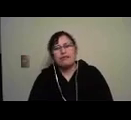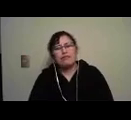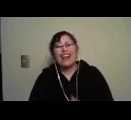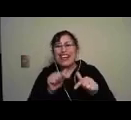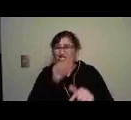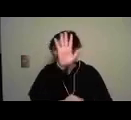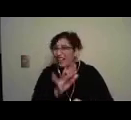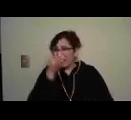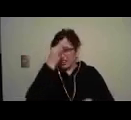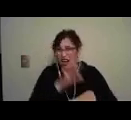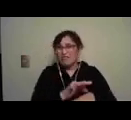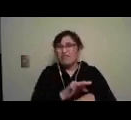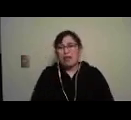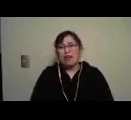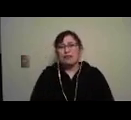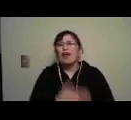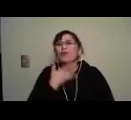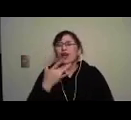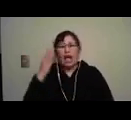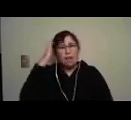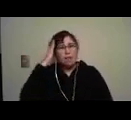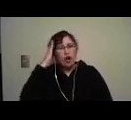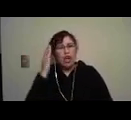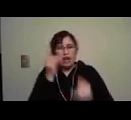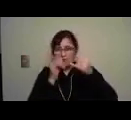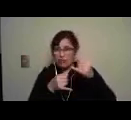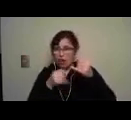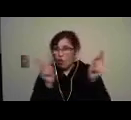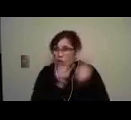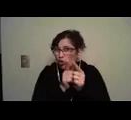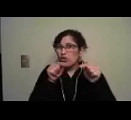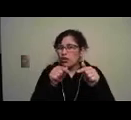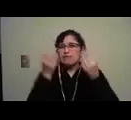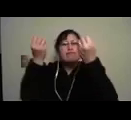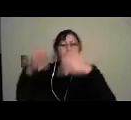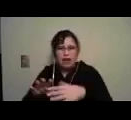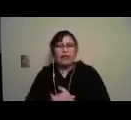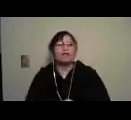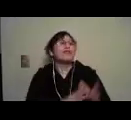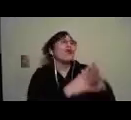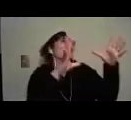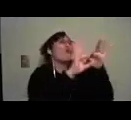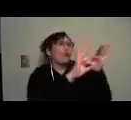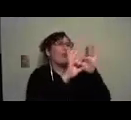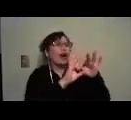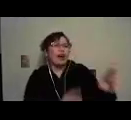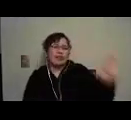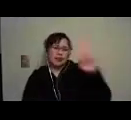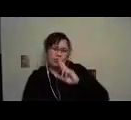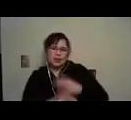enfermedad y tiene que ver con la memoria más a corto plazo, ¿recuerdas? Claro. ¿Ya? Muchas gracias. Entonces ya no lo recordó,